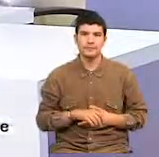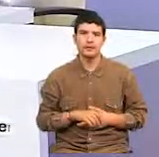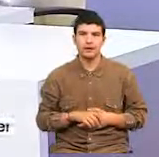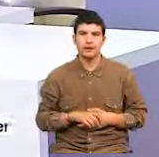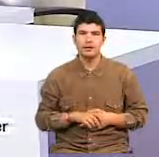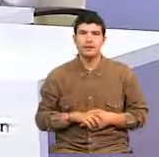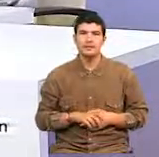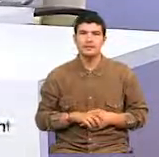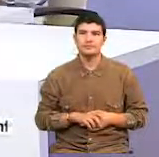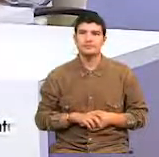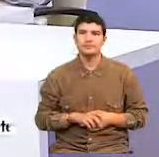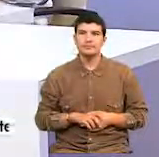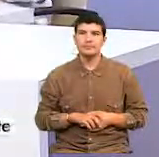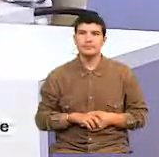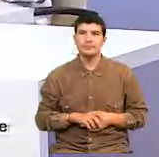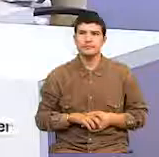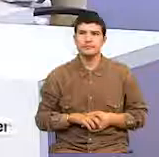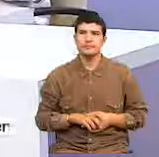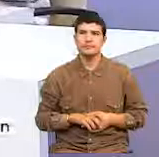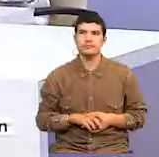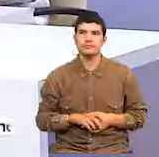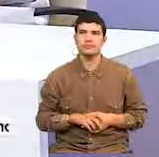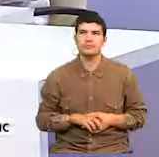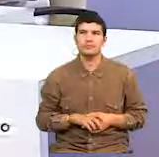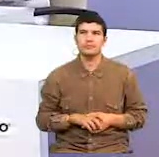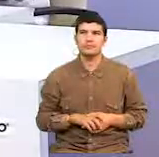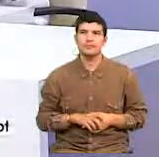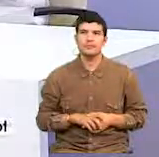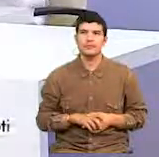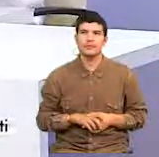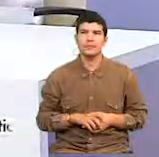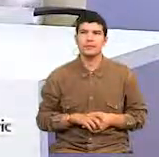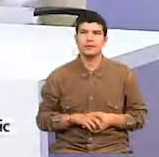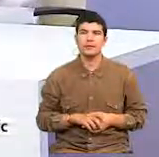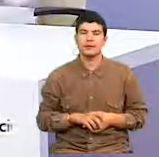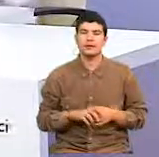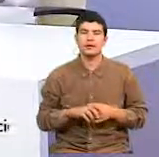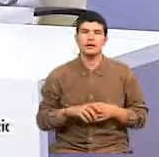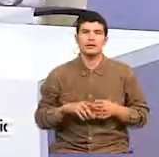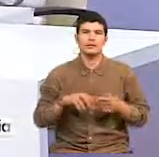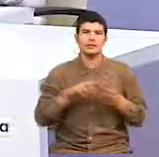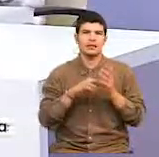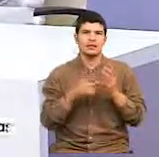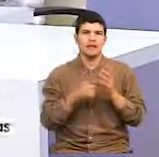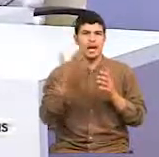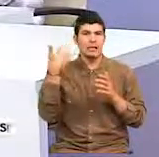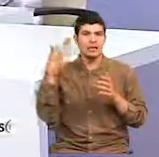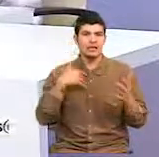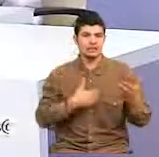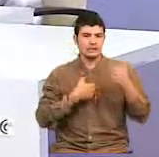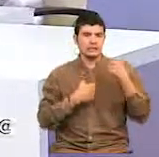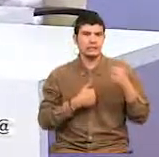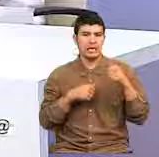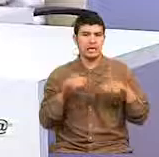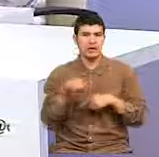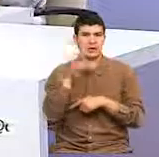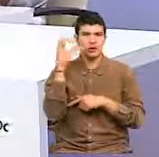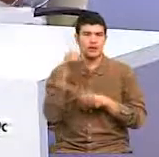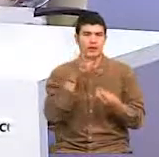manera aleja a muchos delincuentes o a muchas personas que estaban armadas cometiendo ilícitos en Colombia,